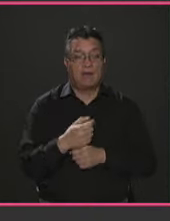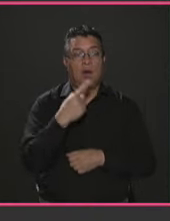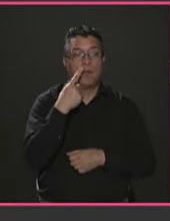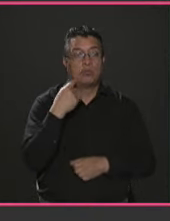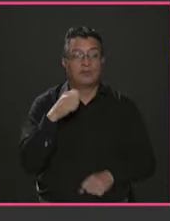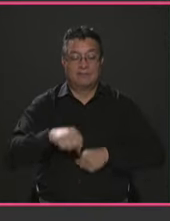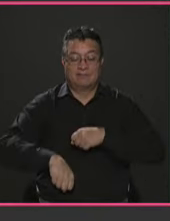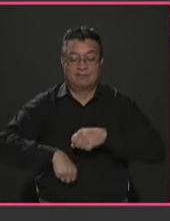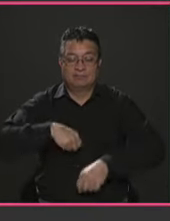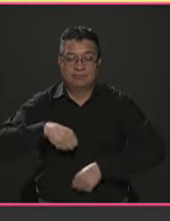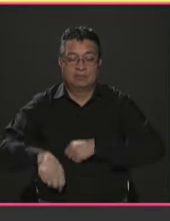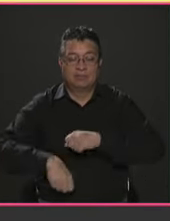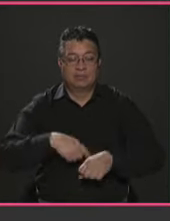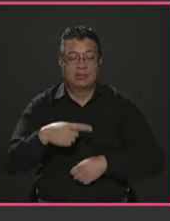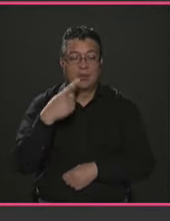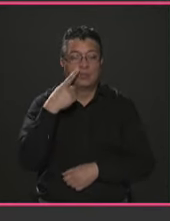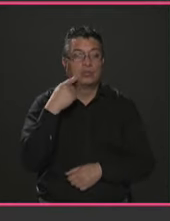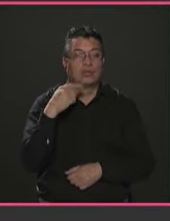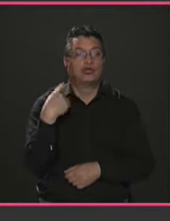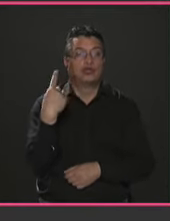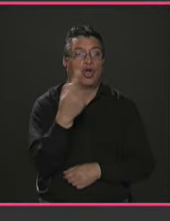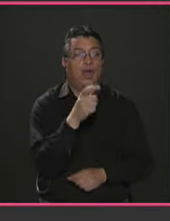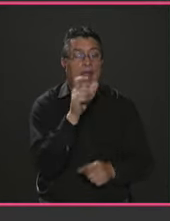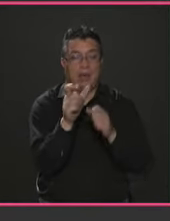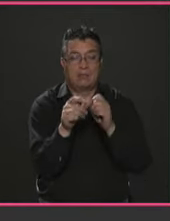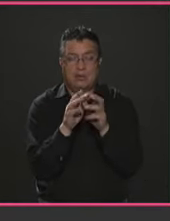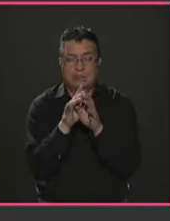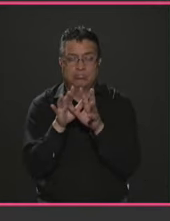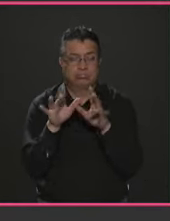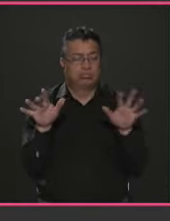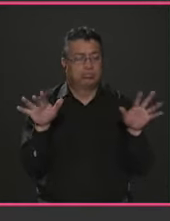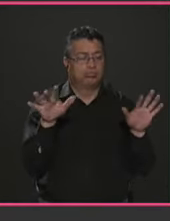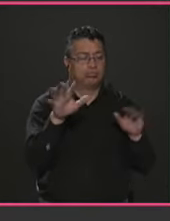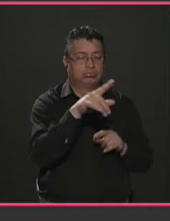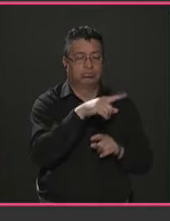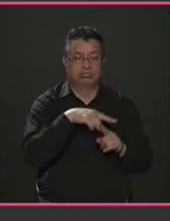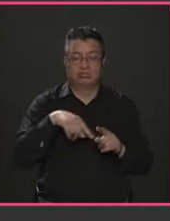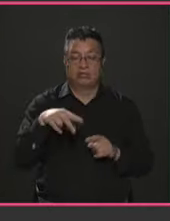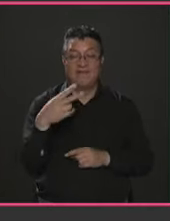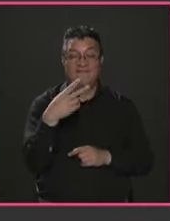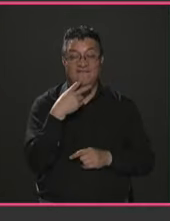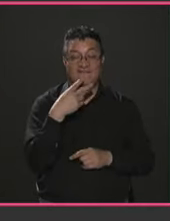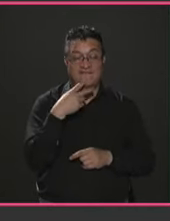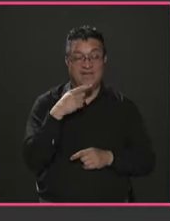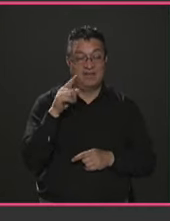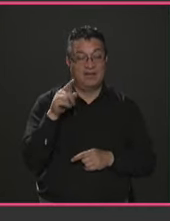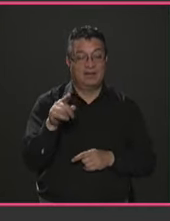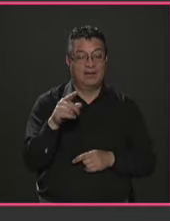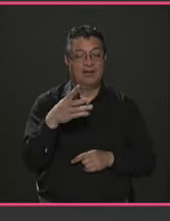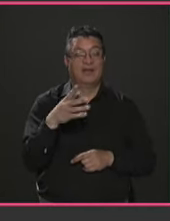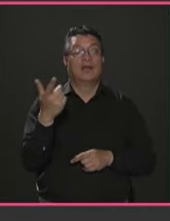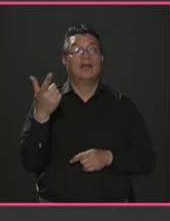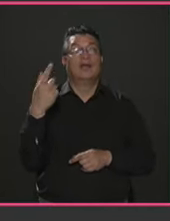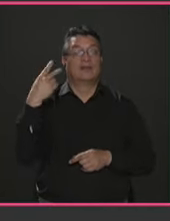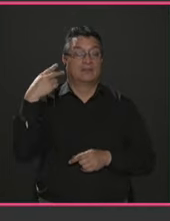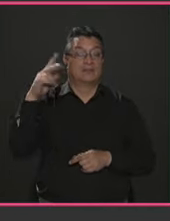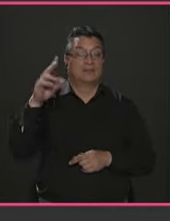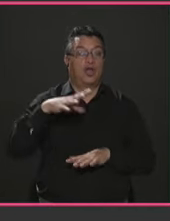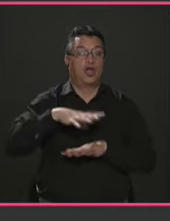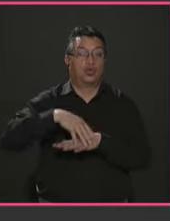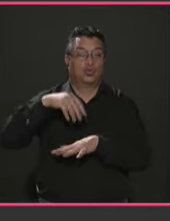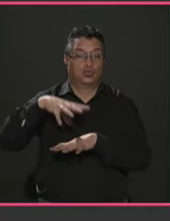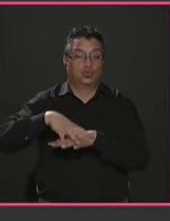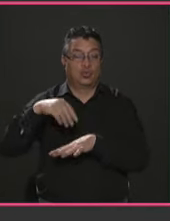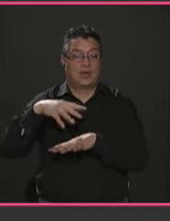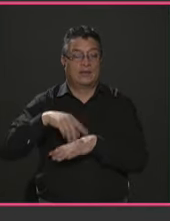simulamos un día el movimiento de todas las personas el transporte de todas las personas viviendo en el oeste de Suecia